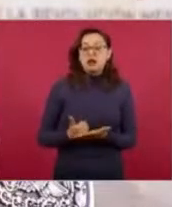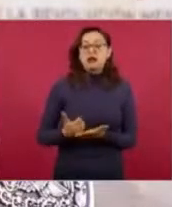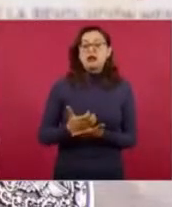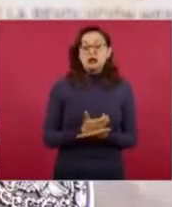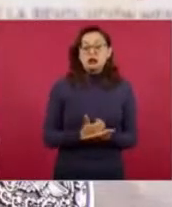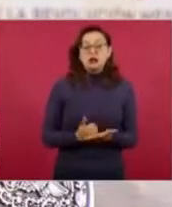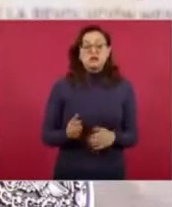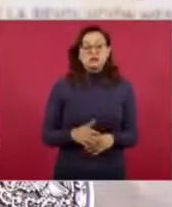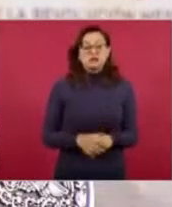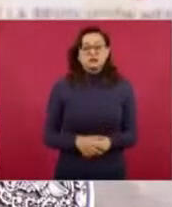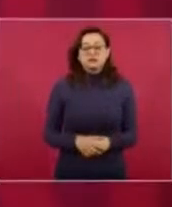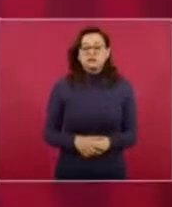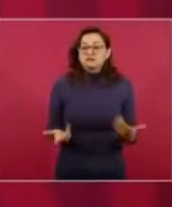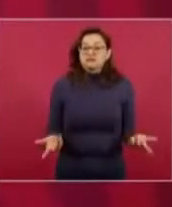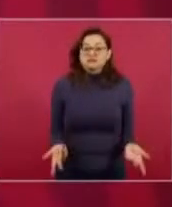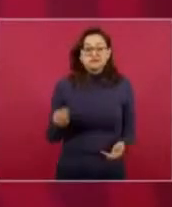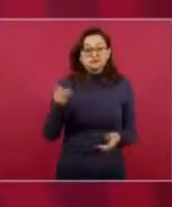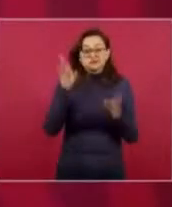conservadores